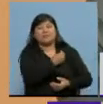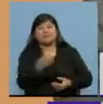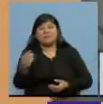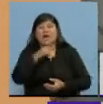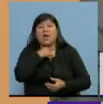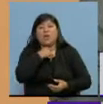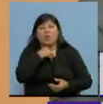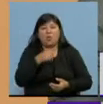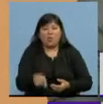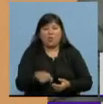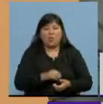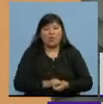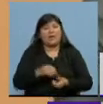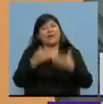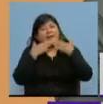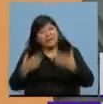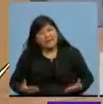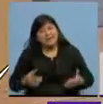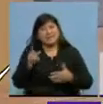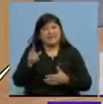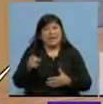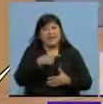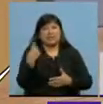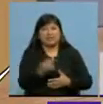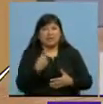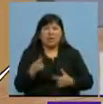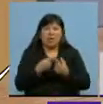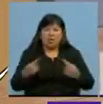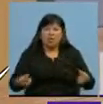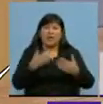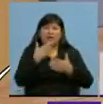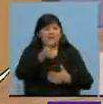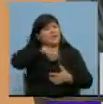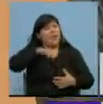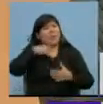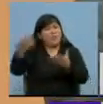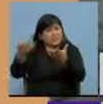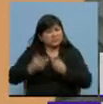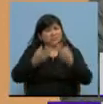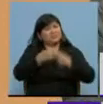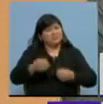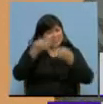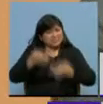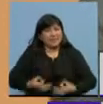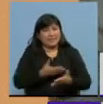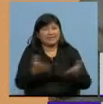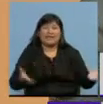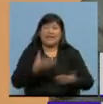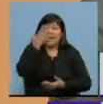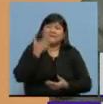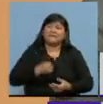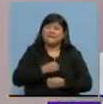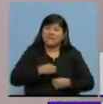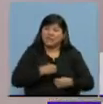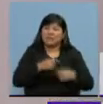de agradecido del afecto y del cariño que nos brindan cada vez que estamos acá, de los bien que nos tratan. Así que es un placer poder estar acá con ustedes.